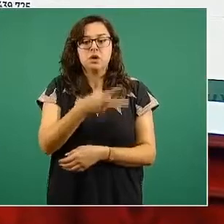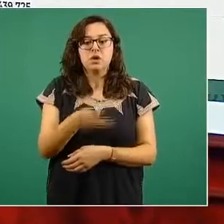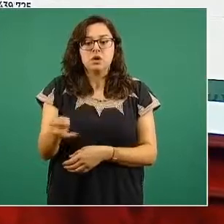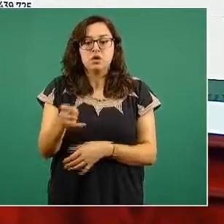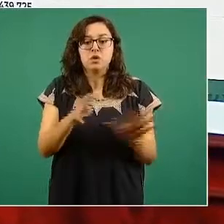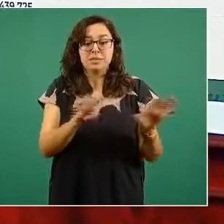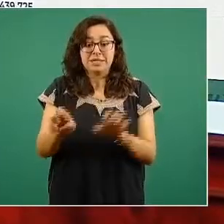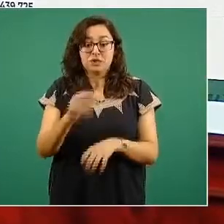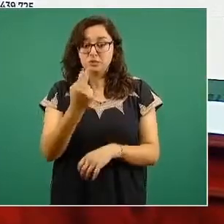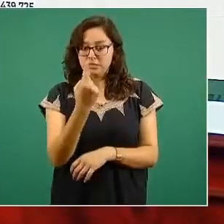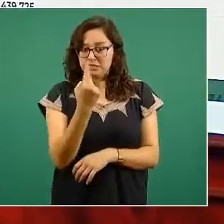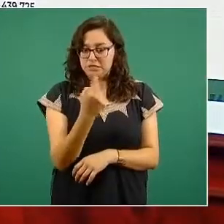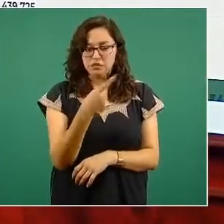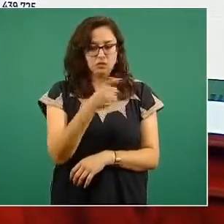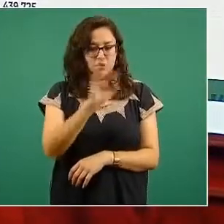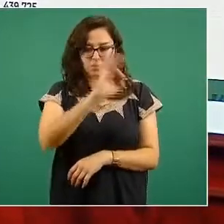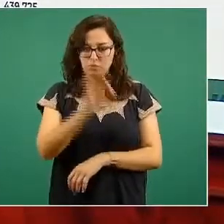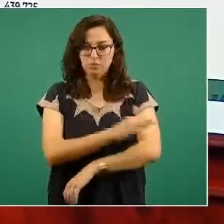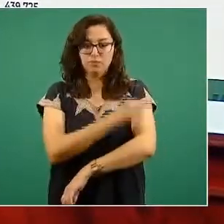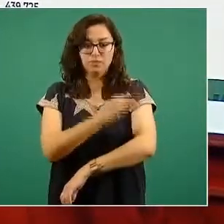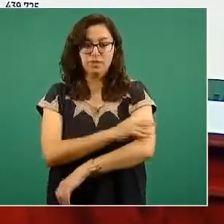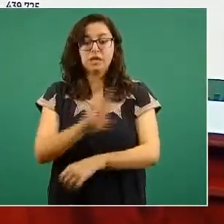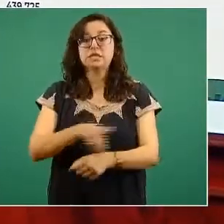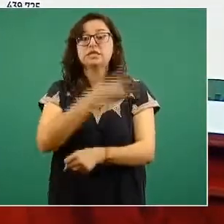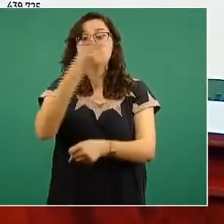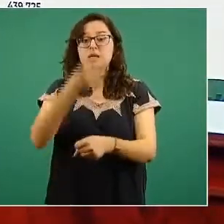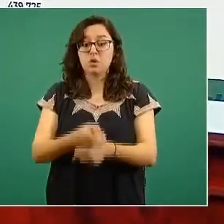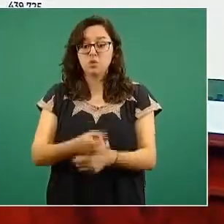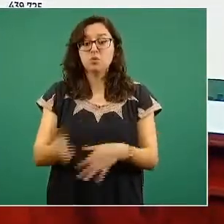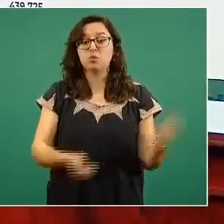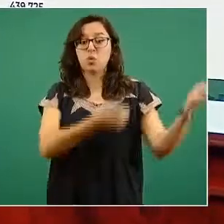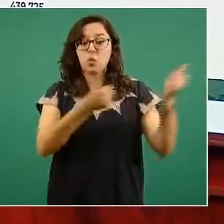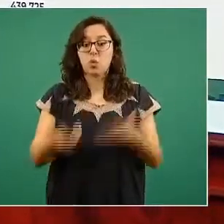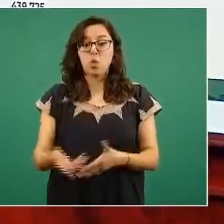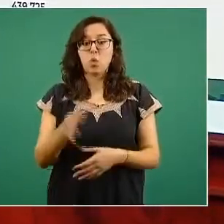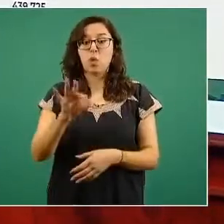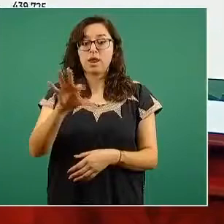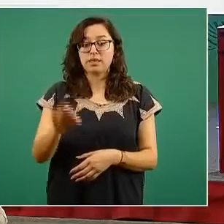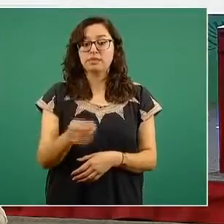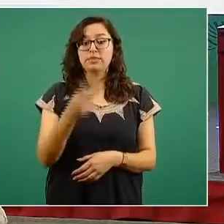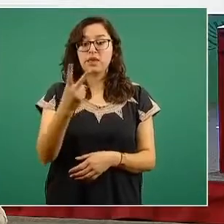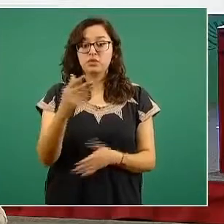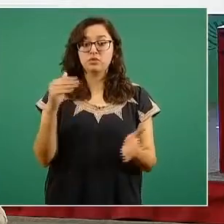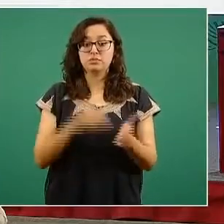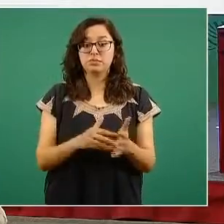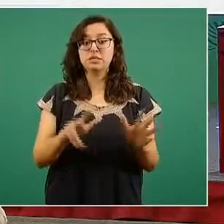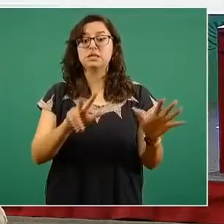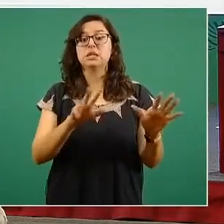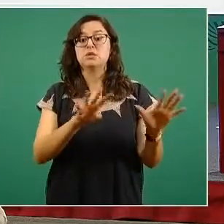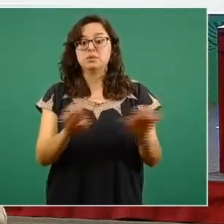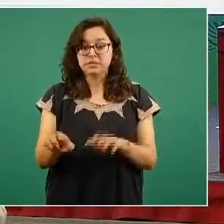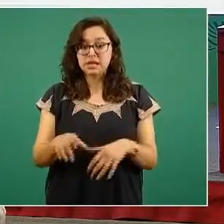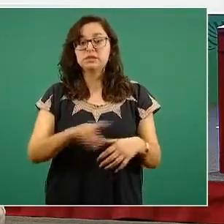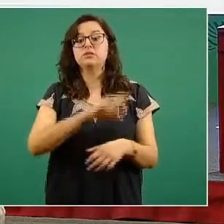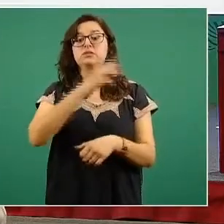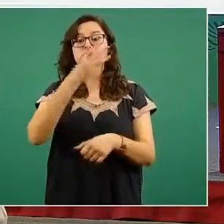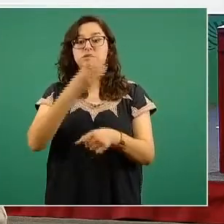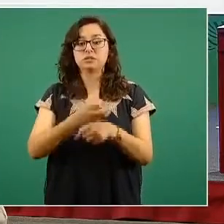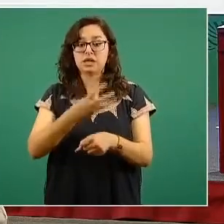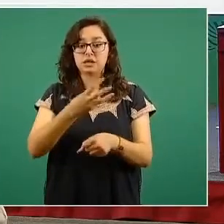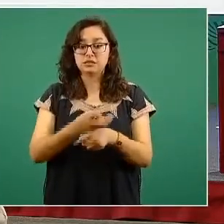llegó un paquete en dos componentes, 4,900, 7,800, que fueron utilizadas ya al 100%. El